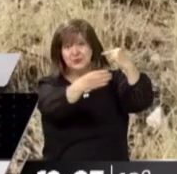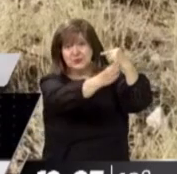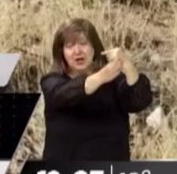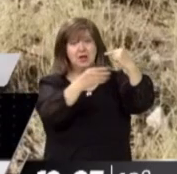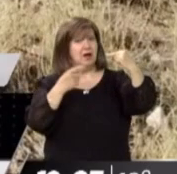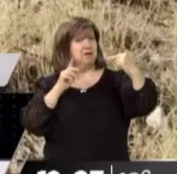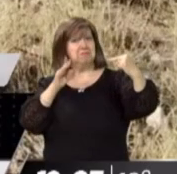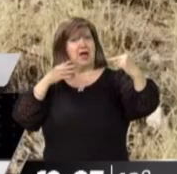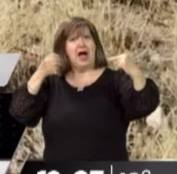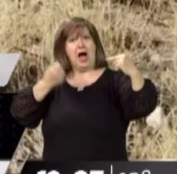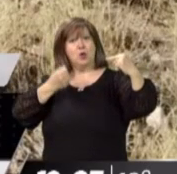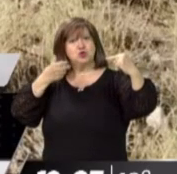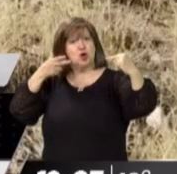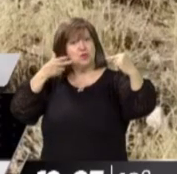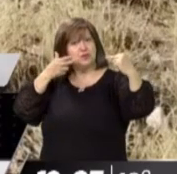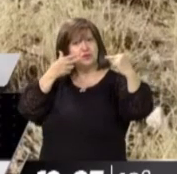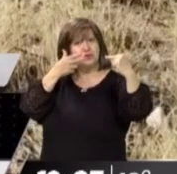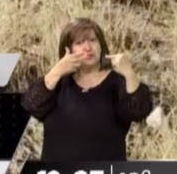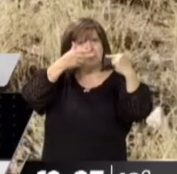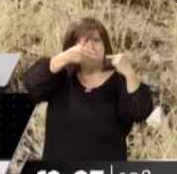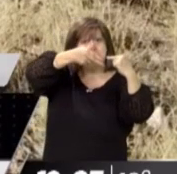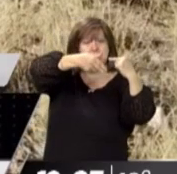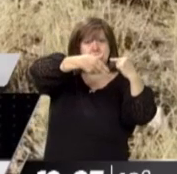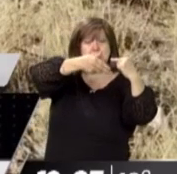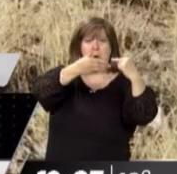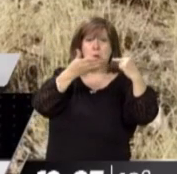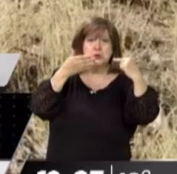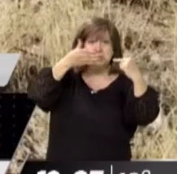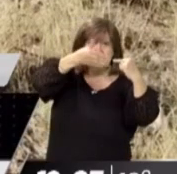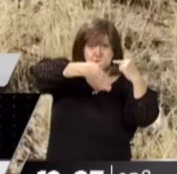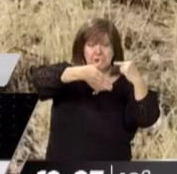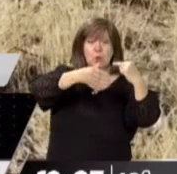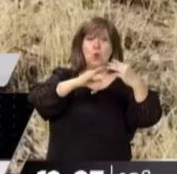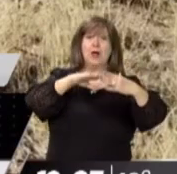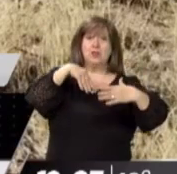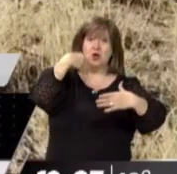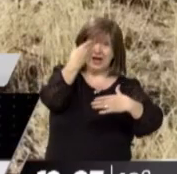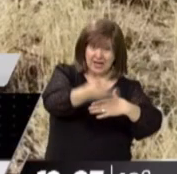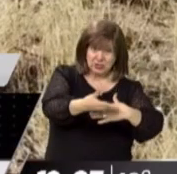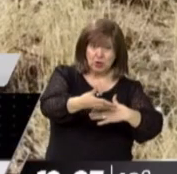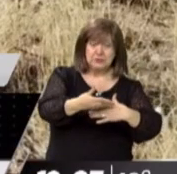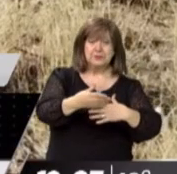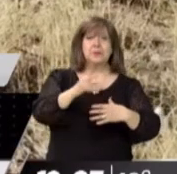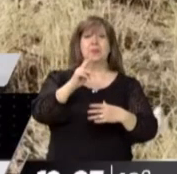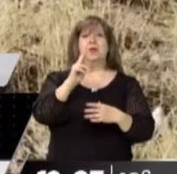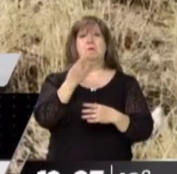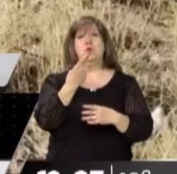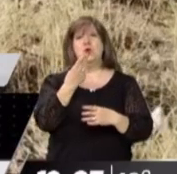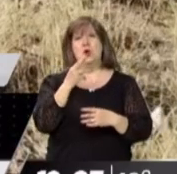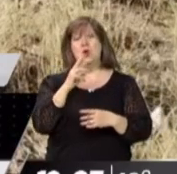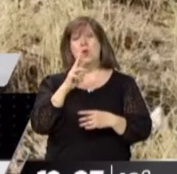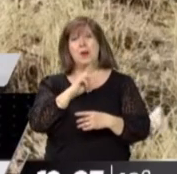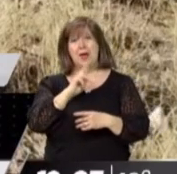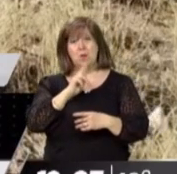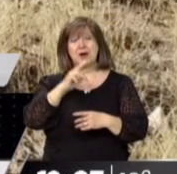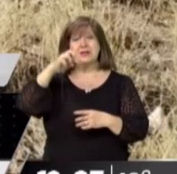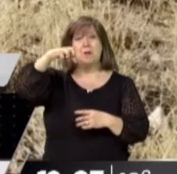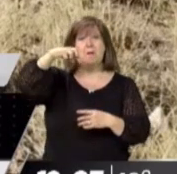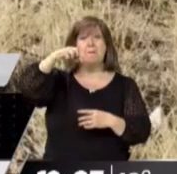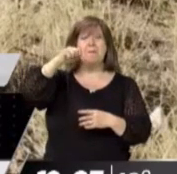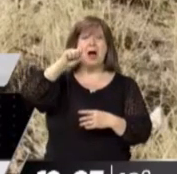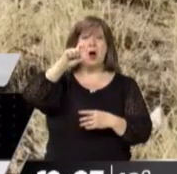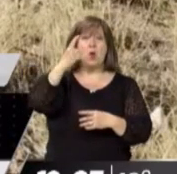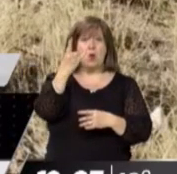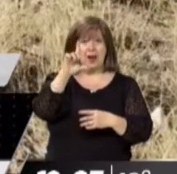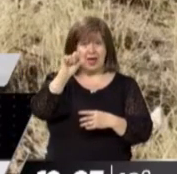lamentar realmente lo que es el deceso de una de las personas o víctimas o quienes abordaban lo que es el vehículo, llamada Paula